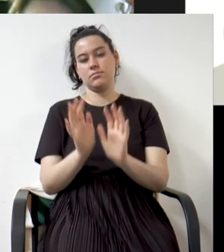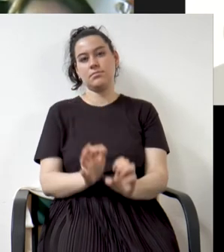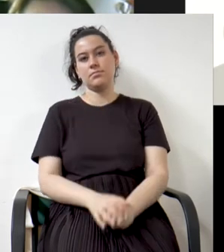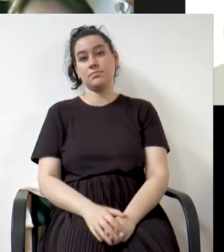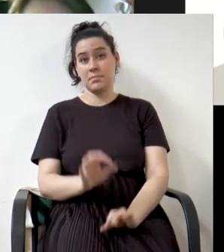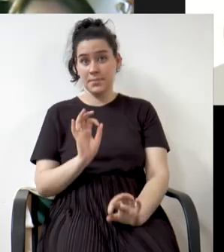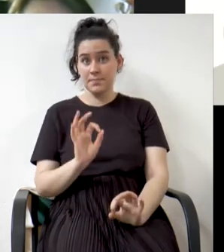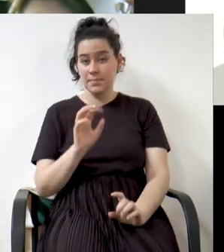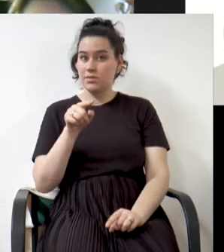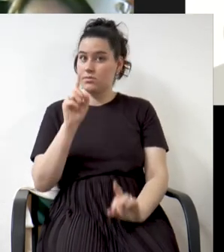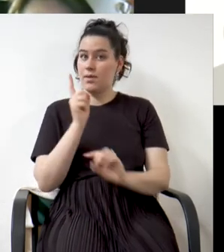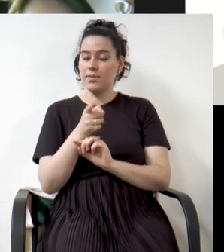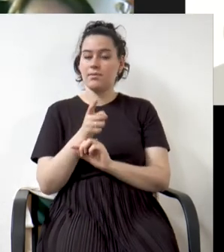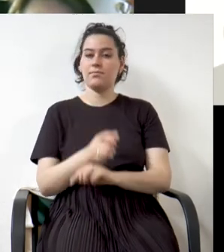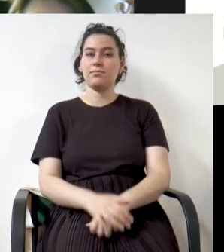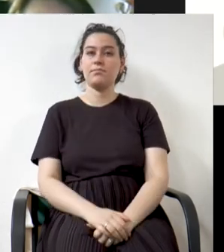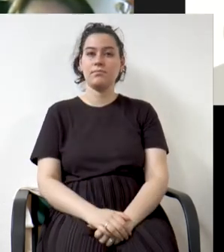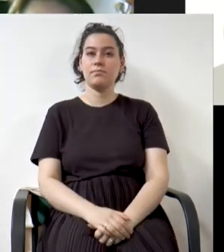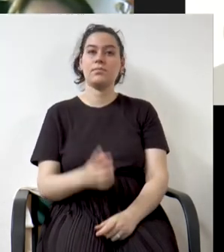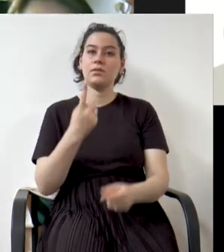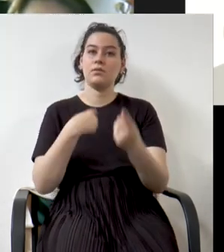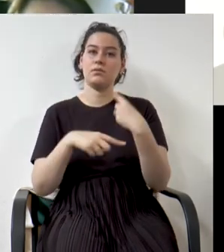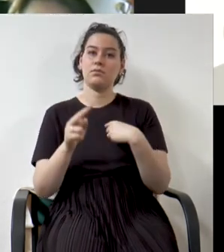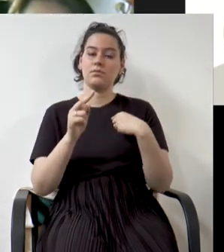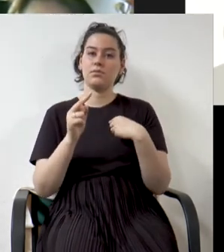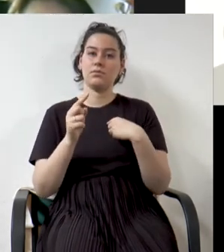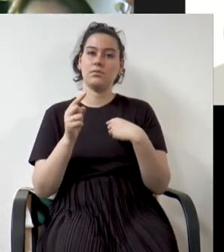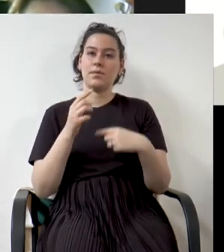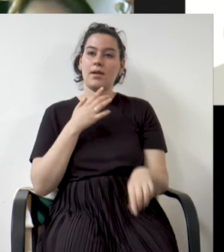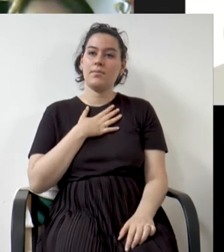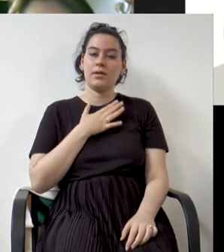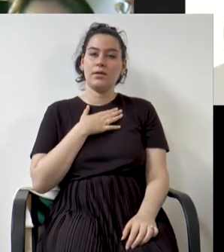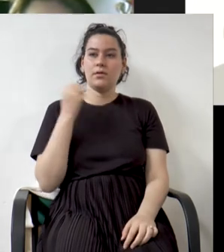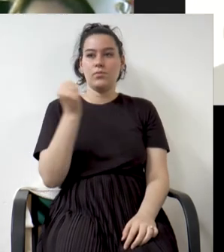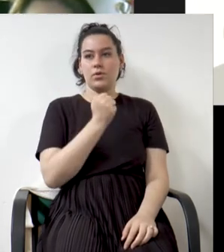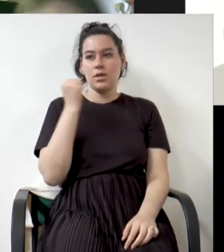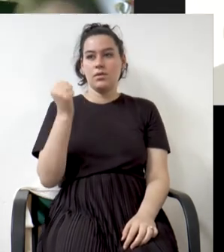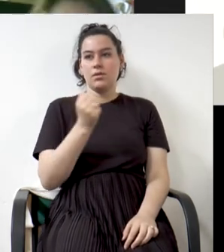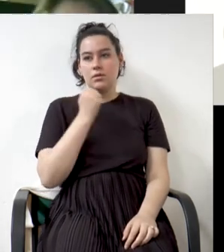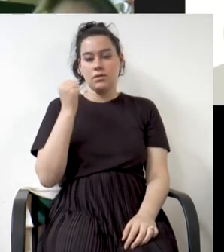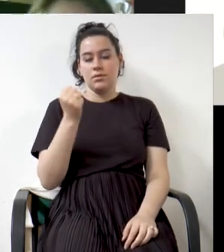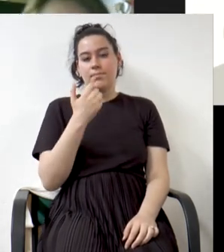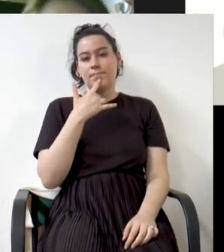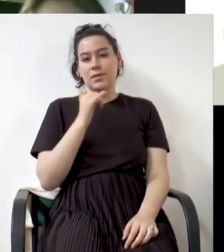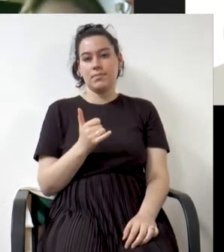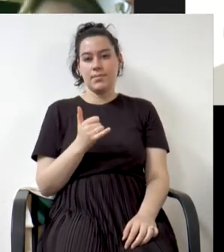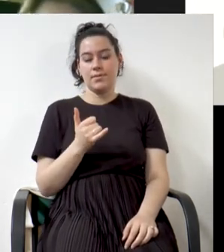Ah, eso también hay que decirlo. Entonces, me parece importante, por